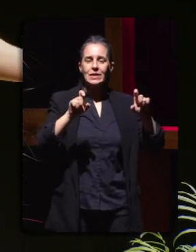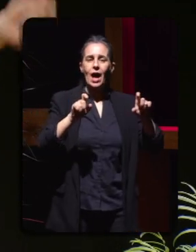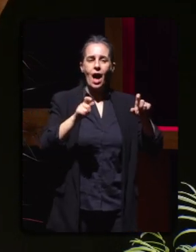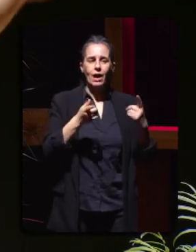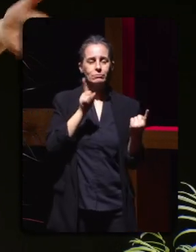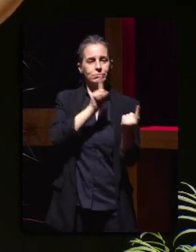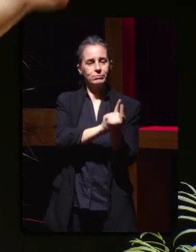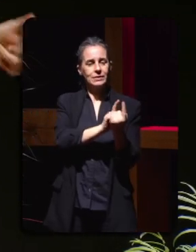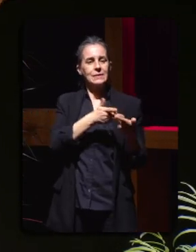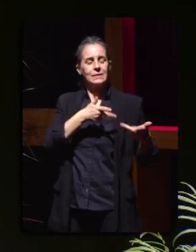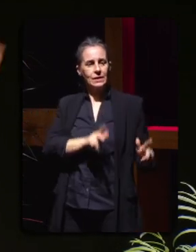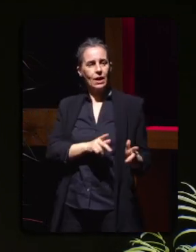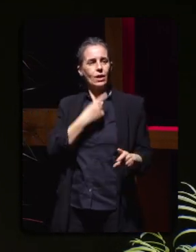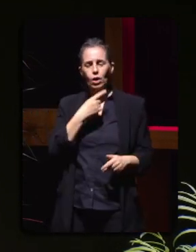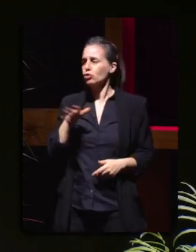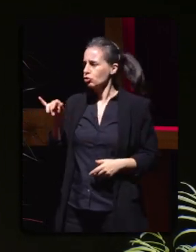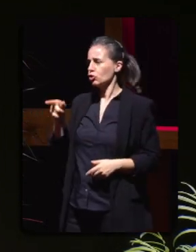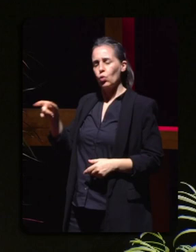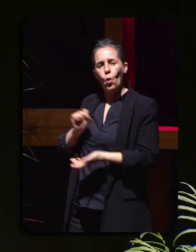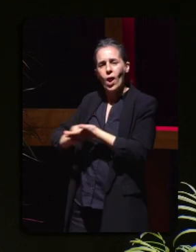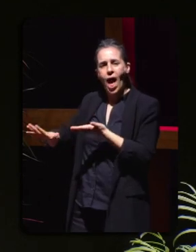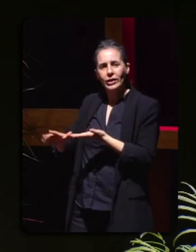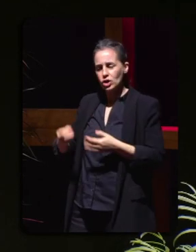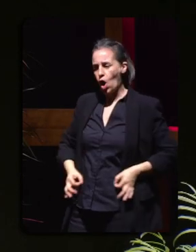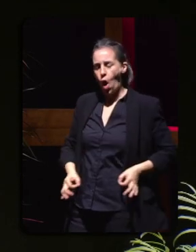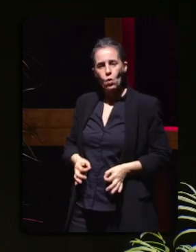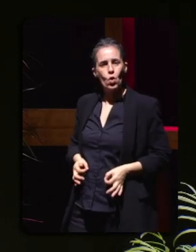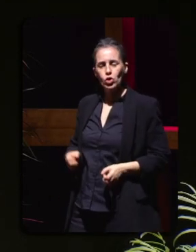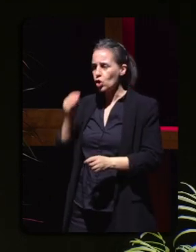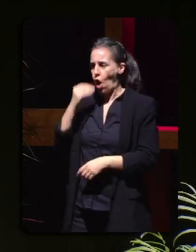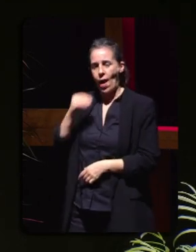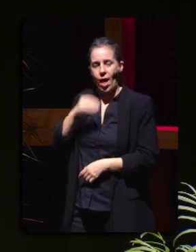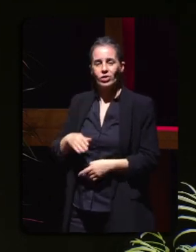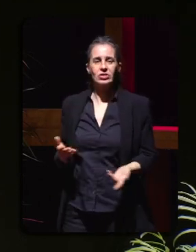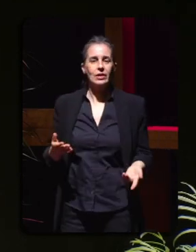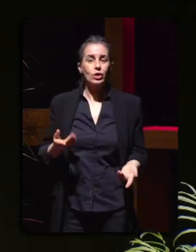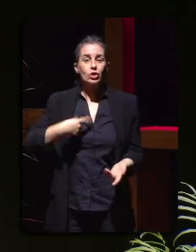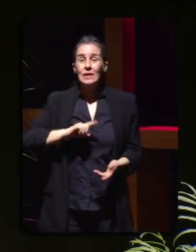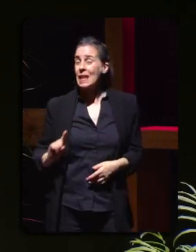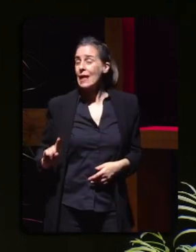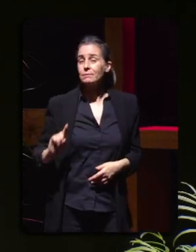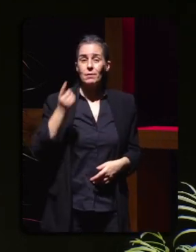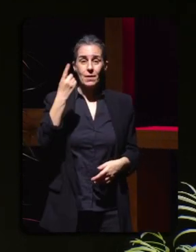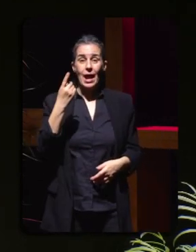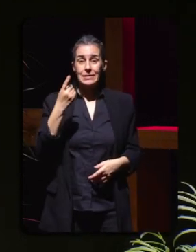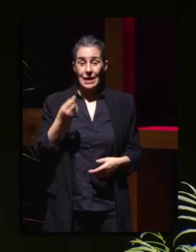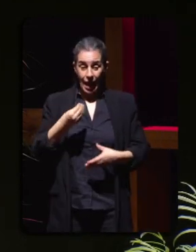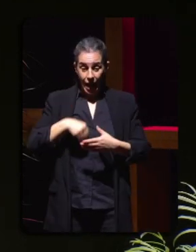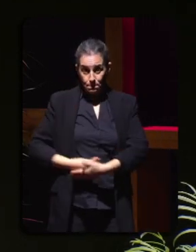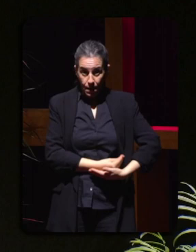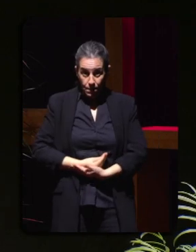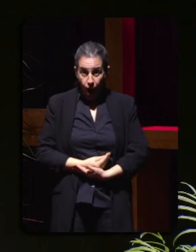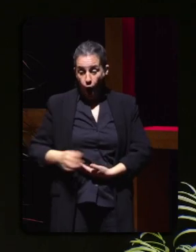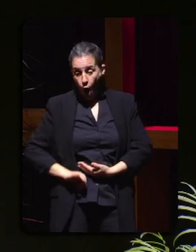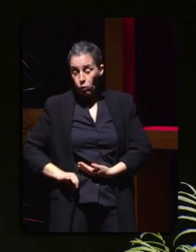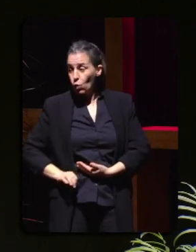Oye por qué gratis congelación congelación somos las primeras en tener hijos con óvulos de otras mujeres también y las